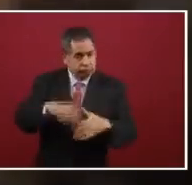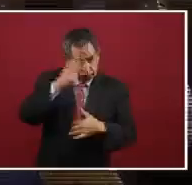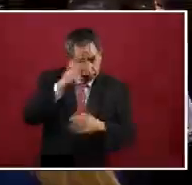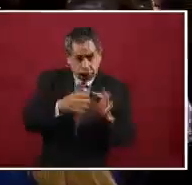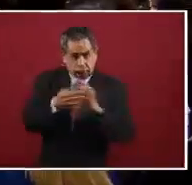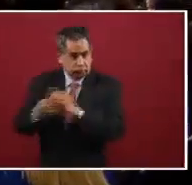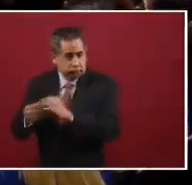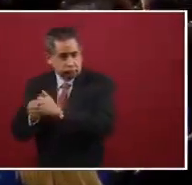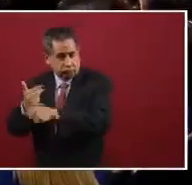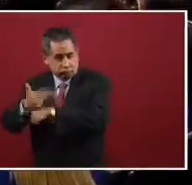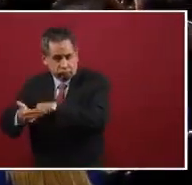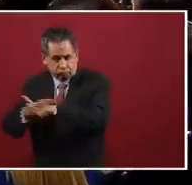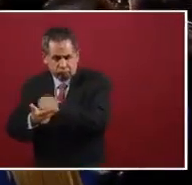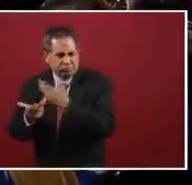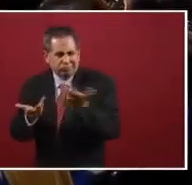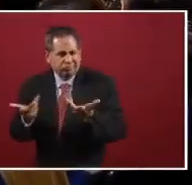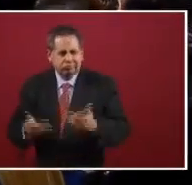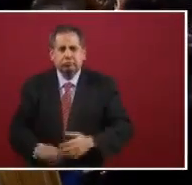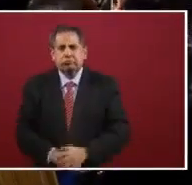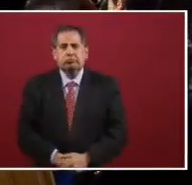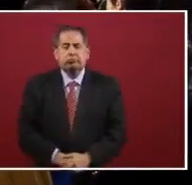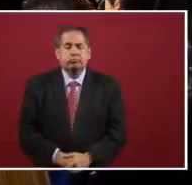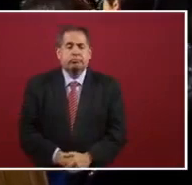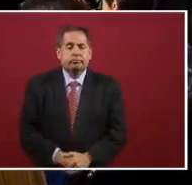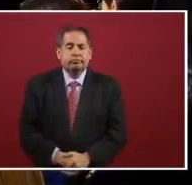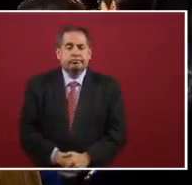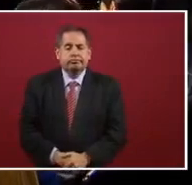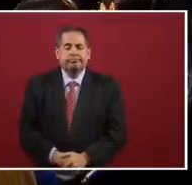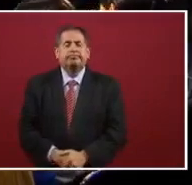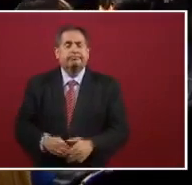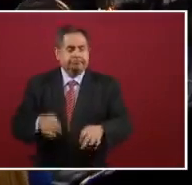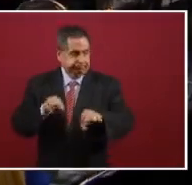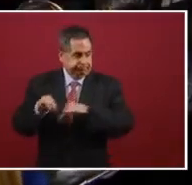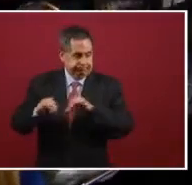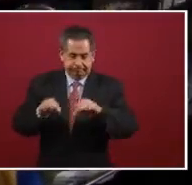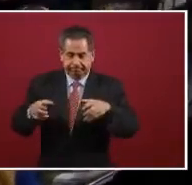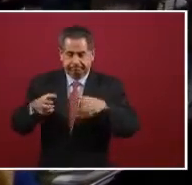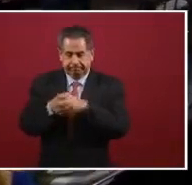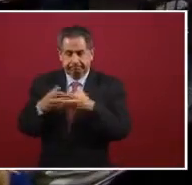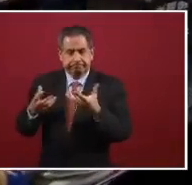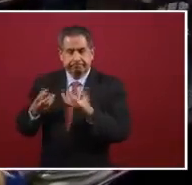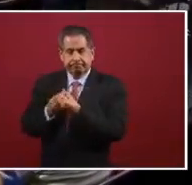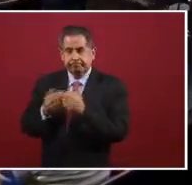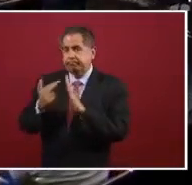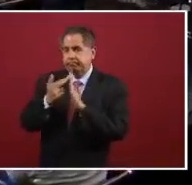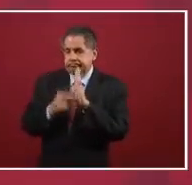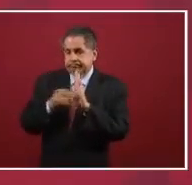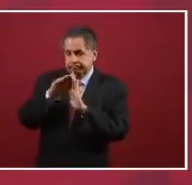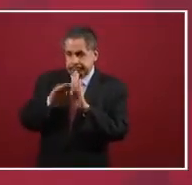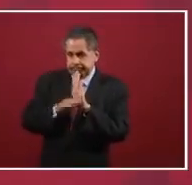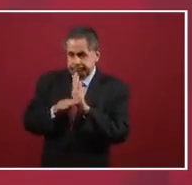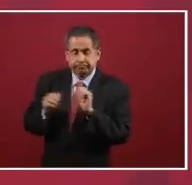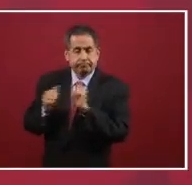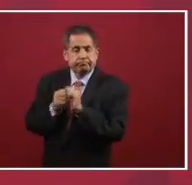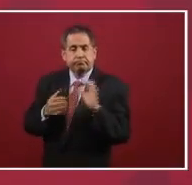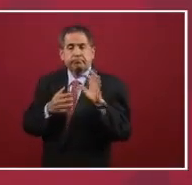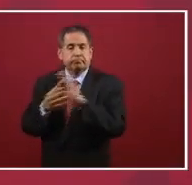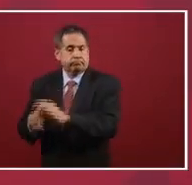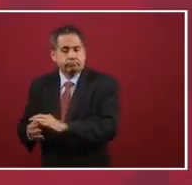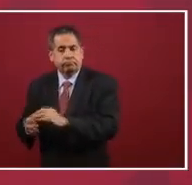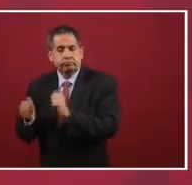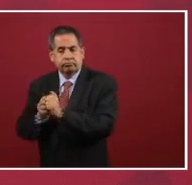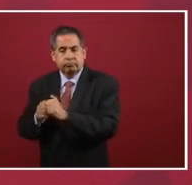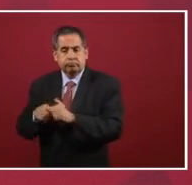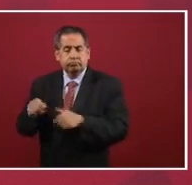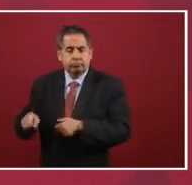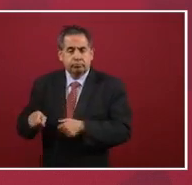Gracias. Vamos a trabajar, porque son las reglas de operación, por conducto de la Agencia